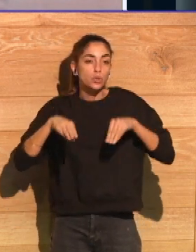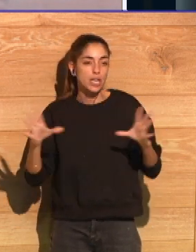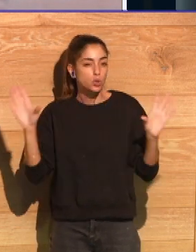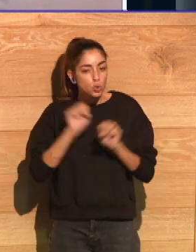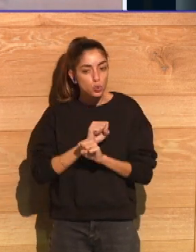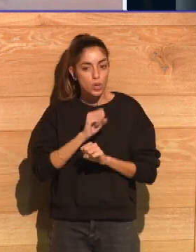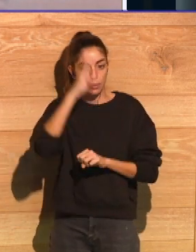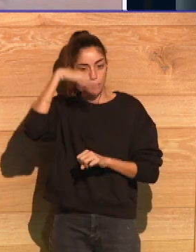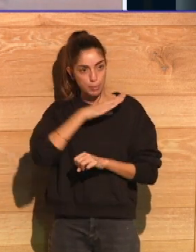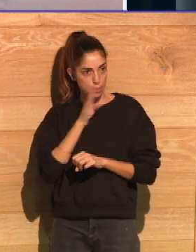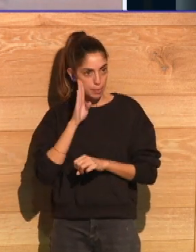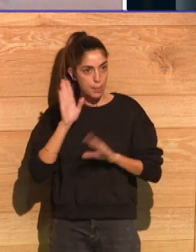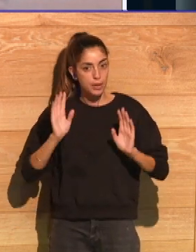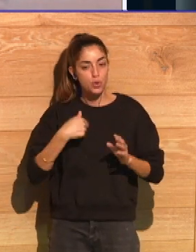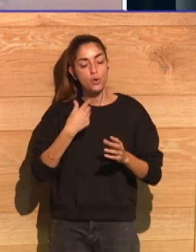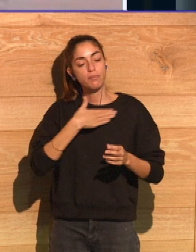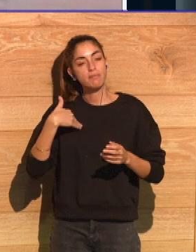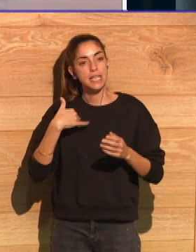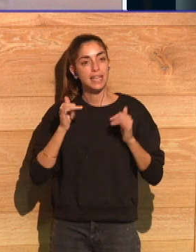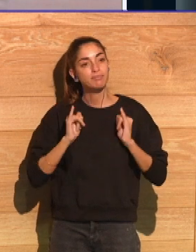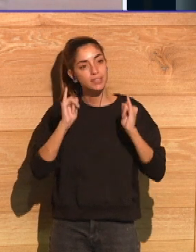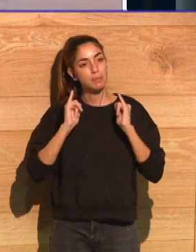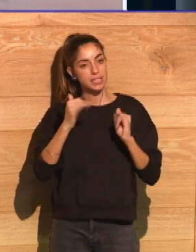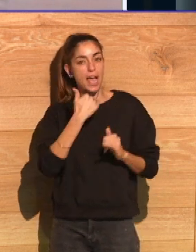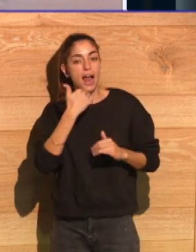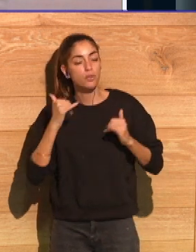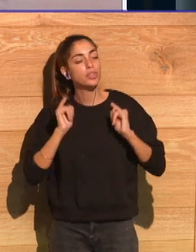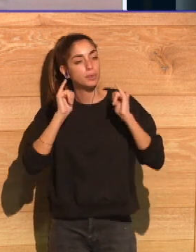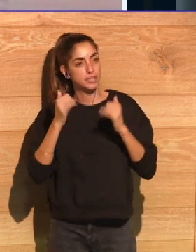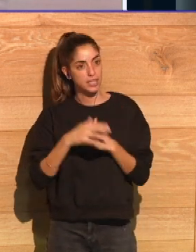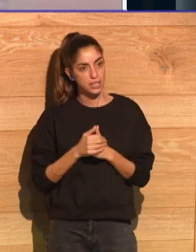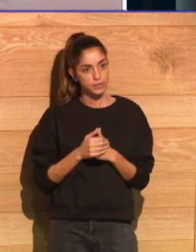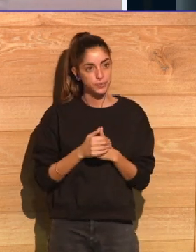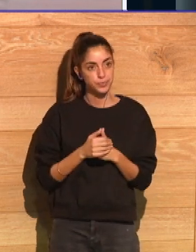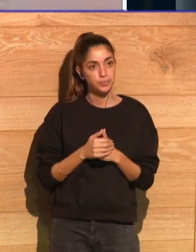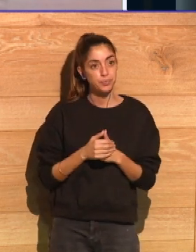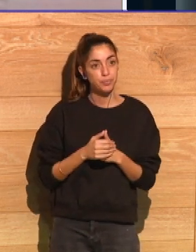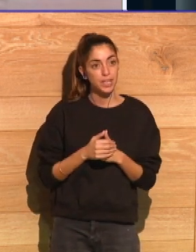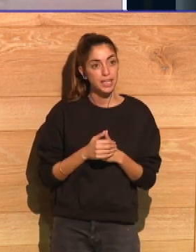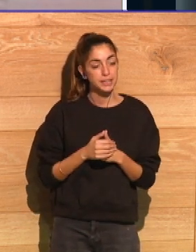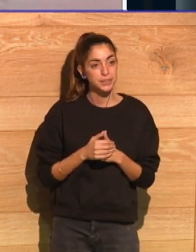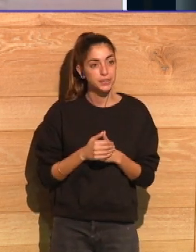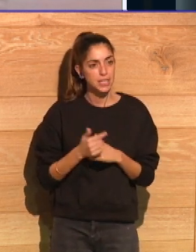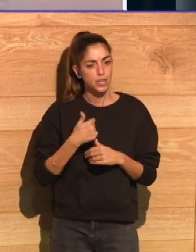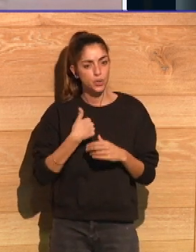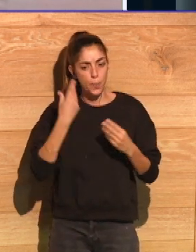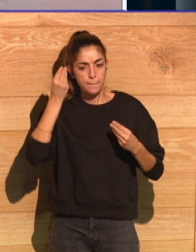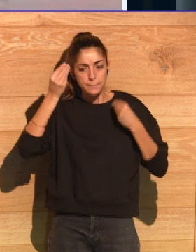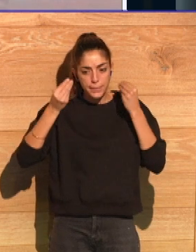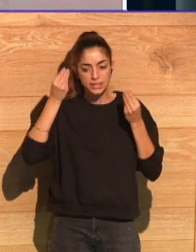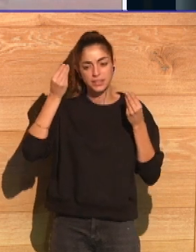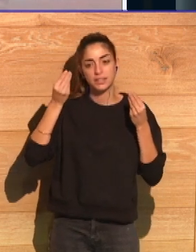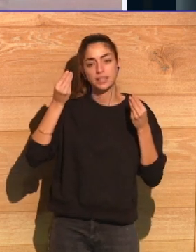entonces que fuera divertido sin más, y que fuera algo que yo